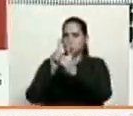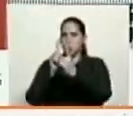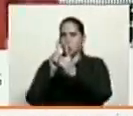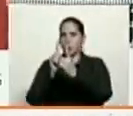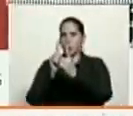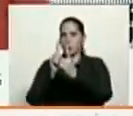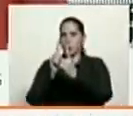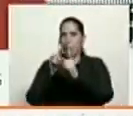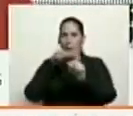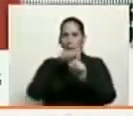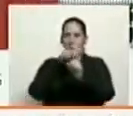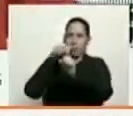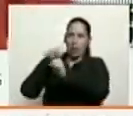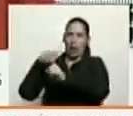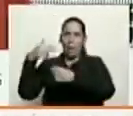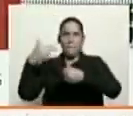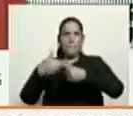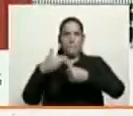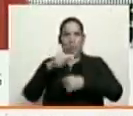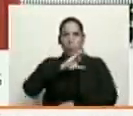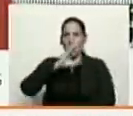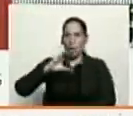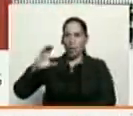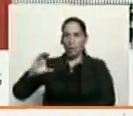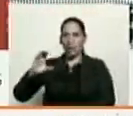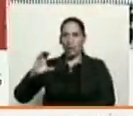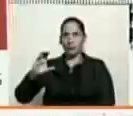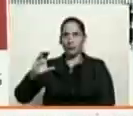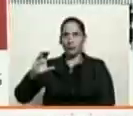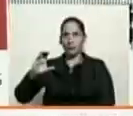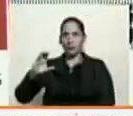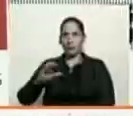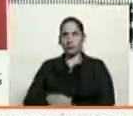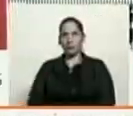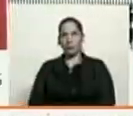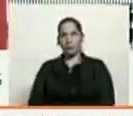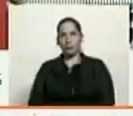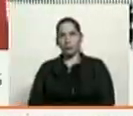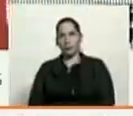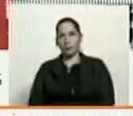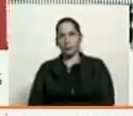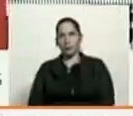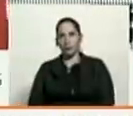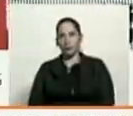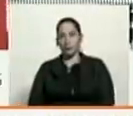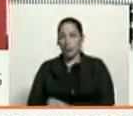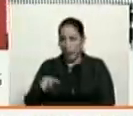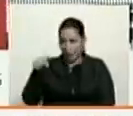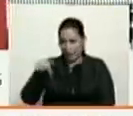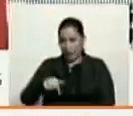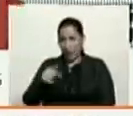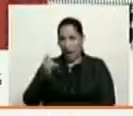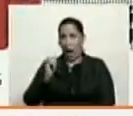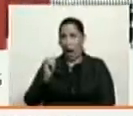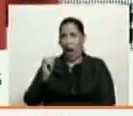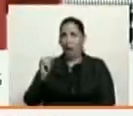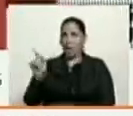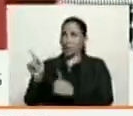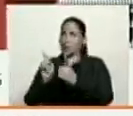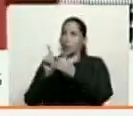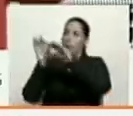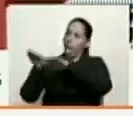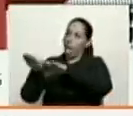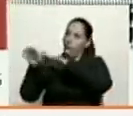cuenta, atacaron Petrocaribe y de aquí de Venezuela la orquesta de los lacayos que tienen aquí. Sí, Petrocaribe. Bueno,